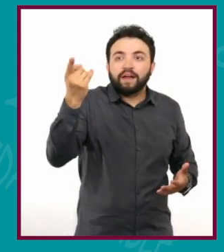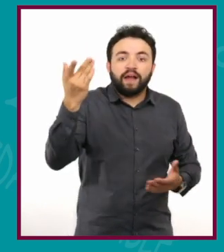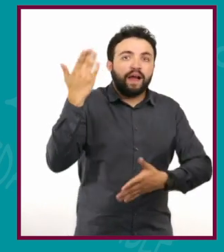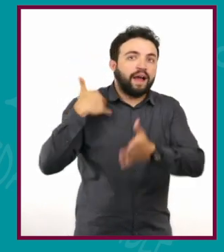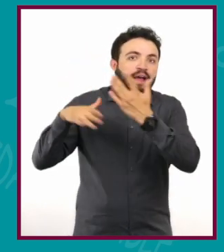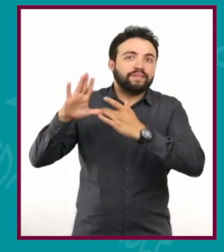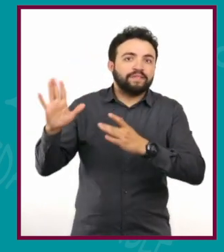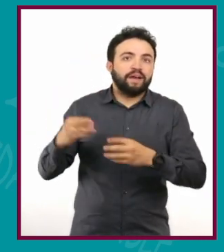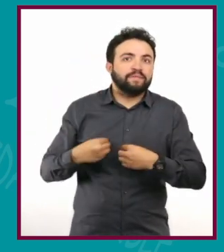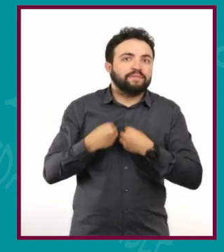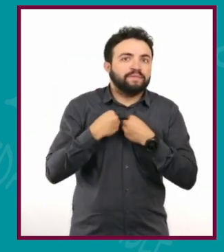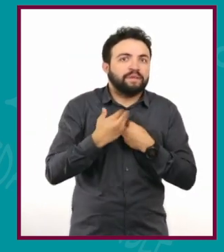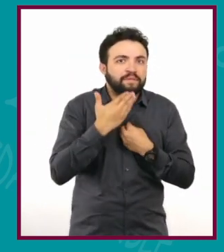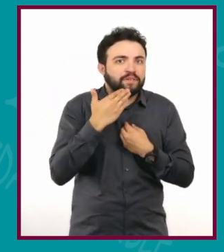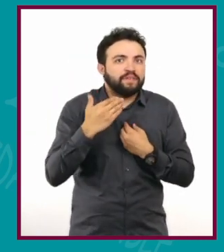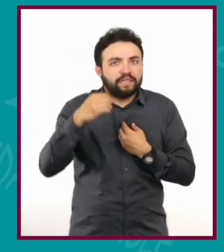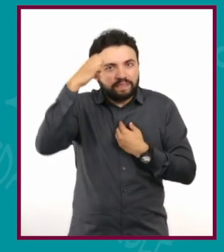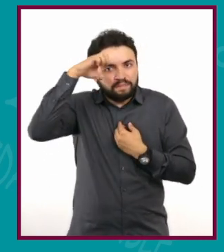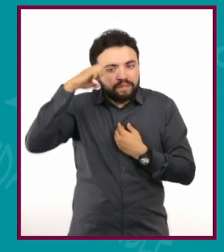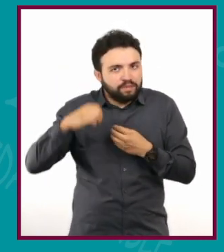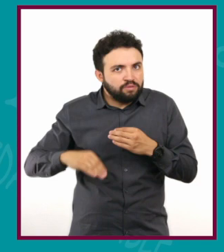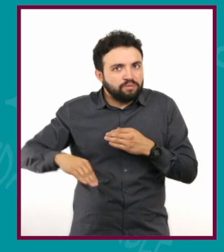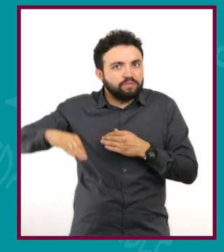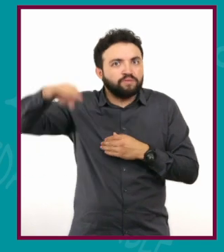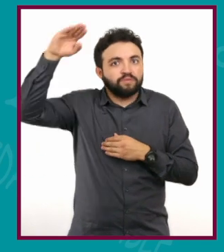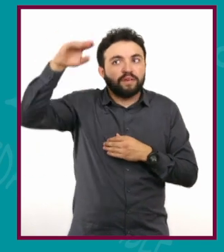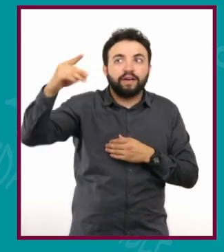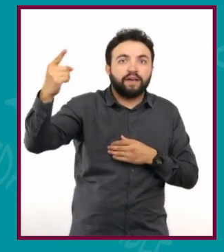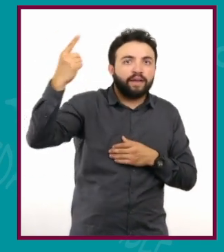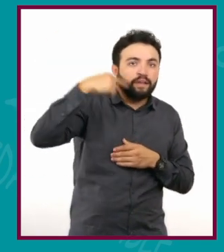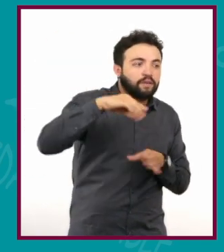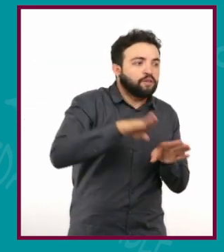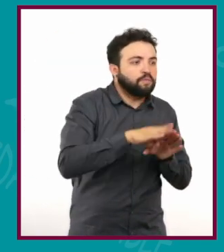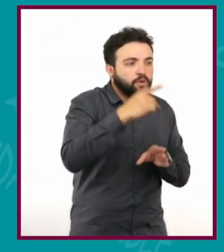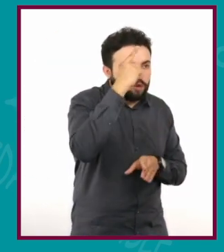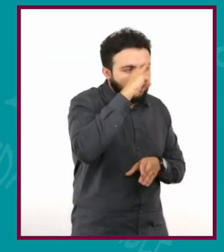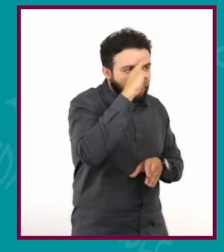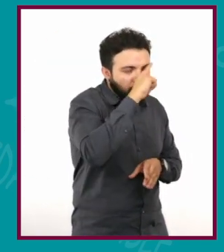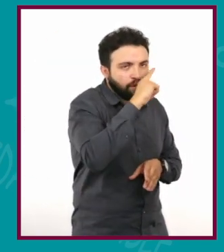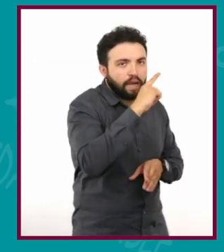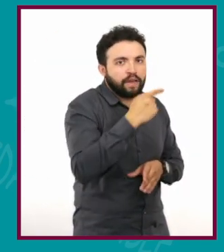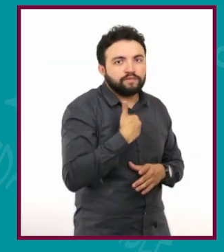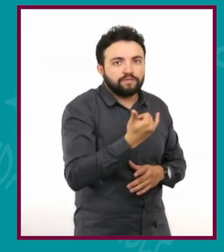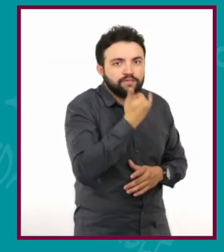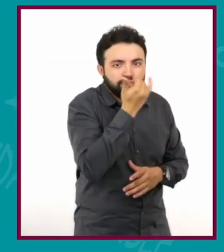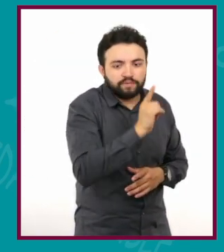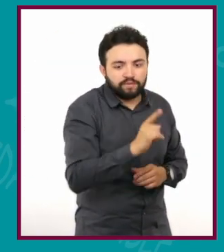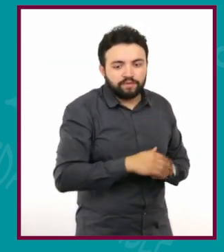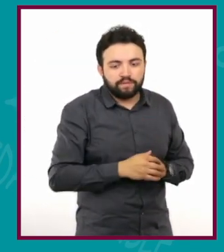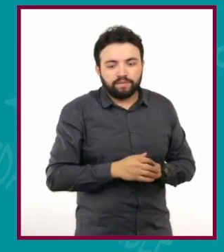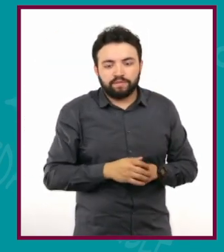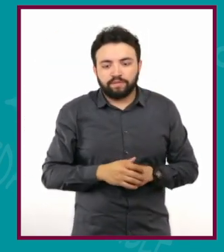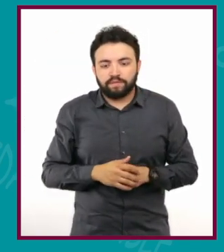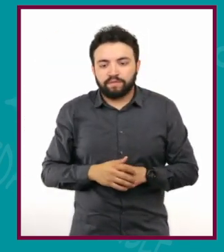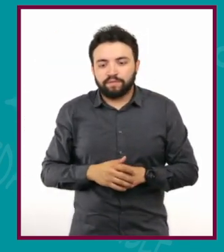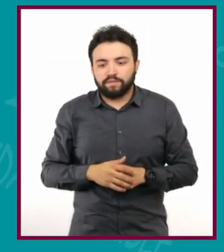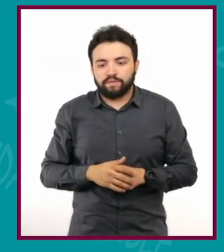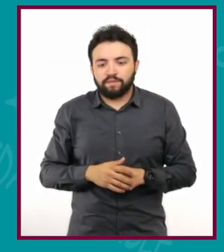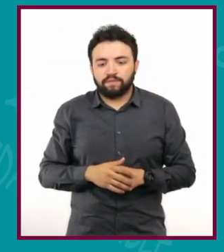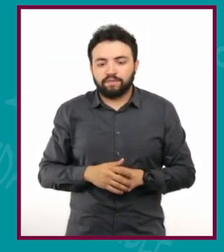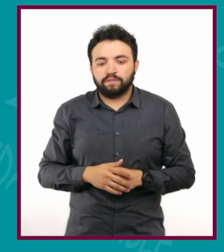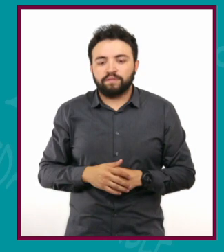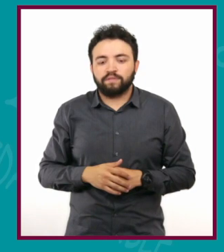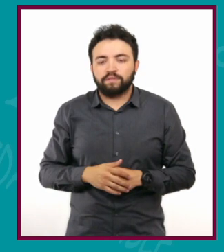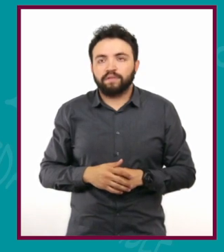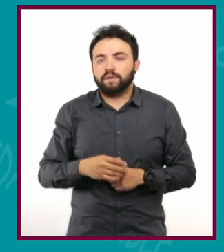Sería siempre teniendo en cuenta esos consejos que la persona mayor le está dando a ese joven. Seguir estudiando